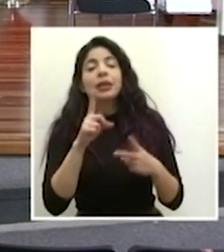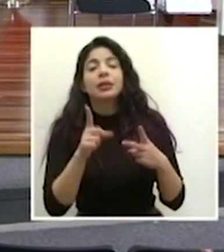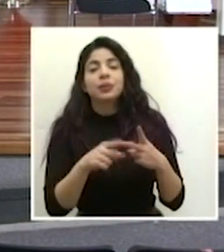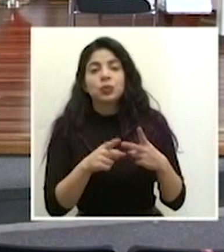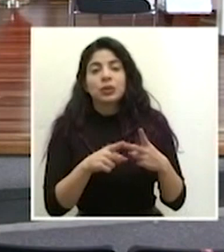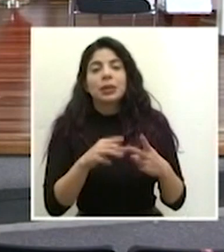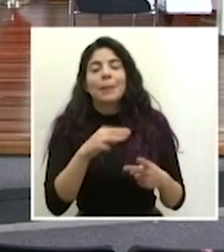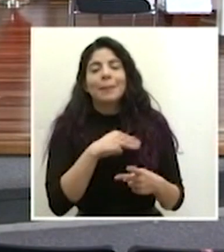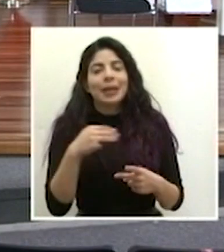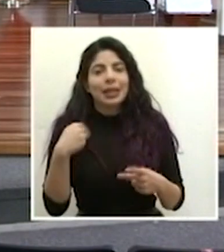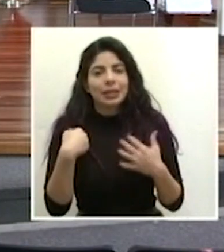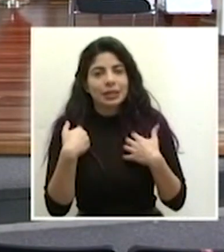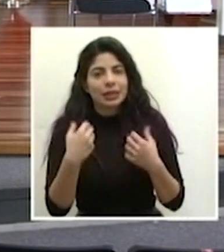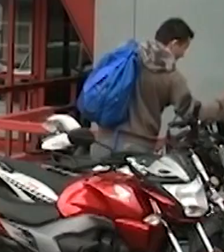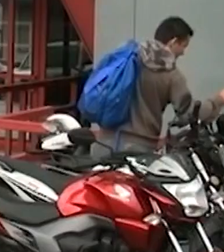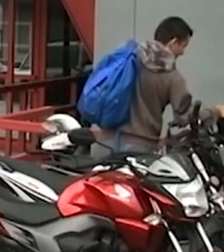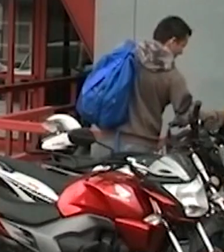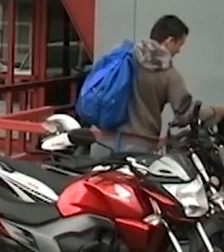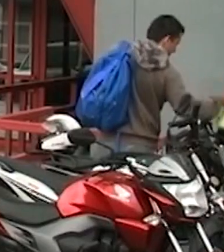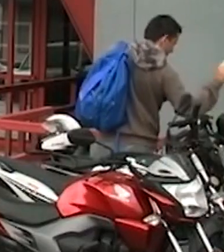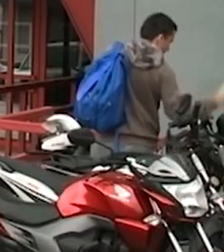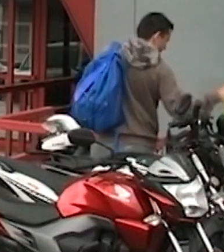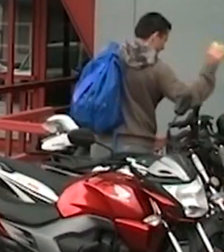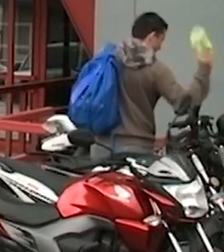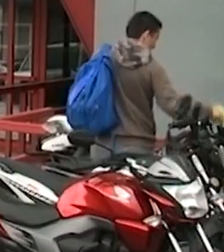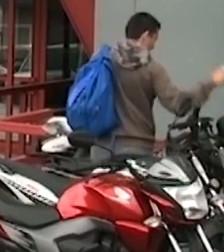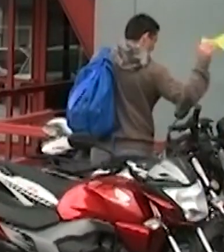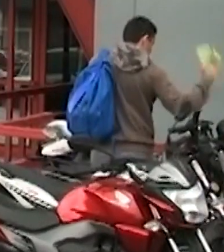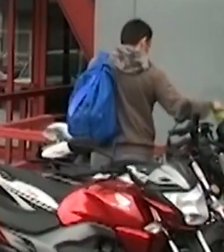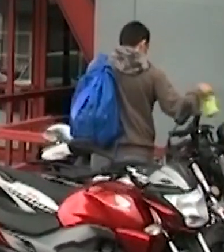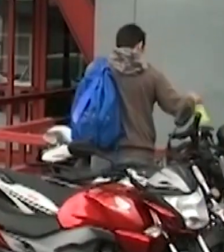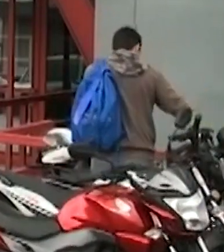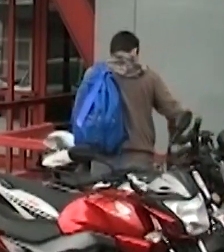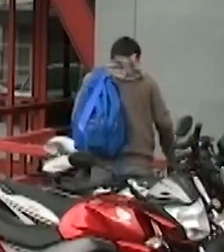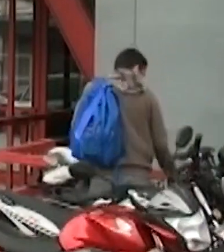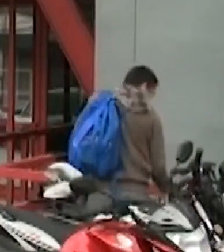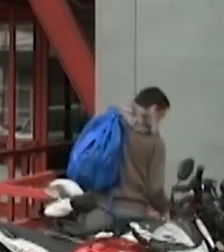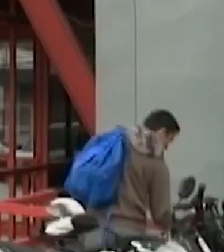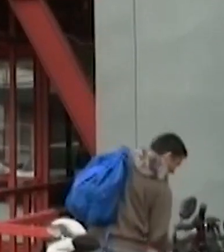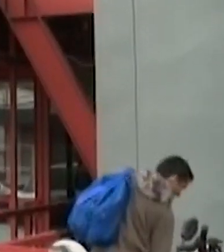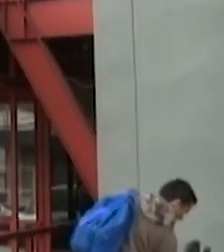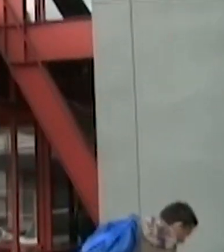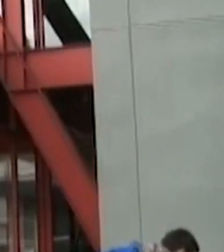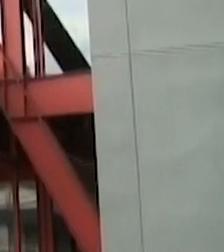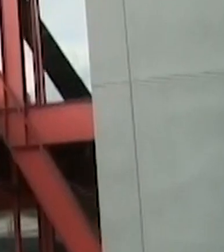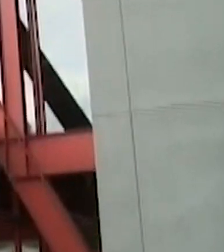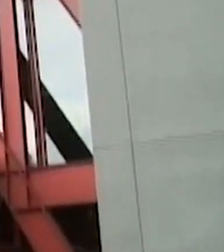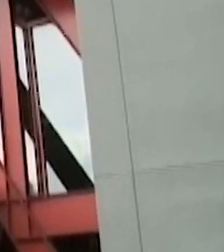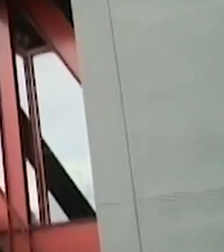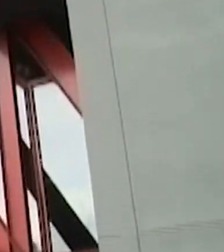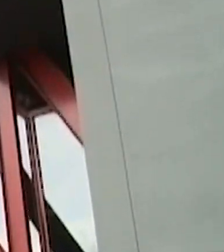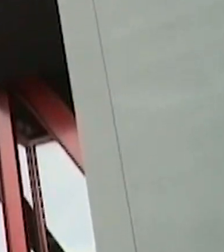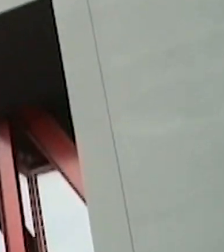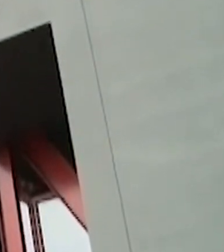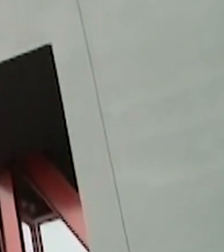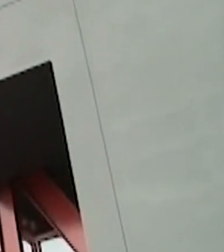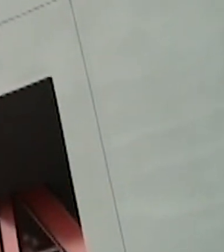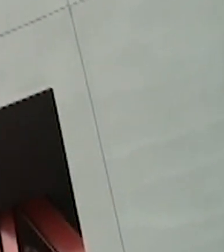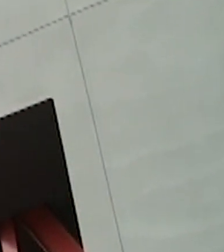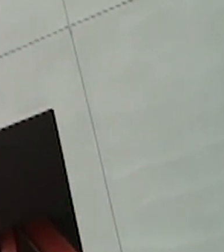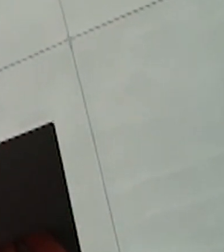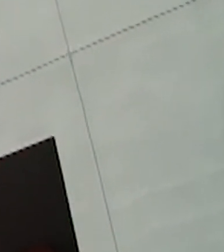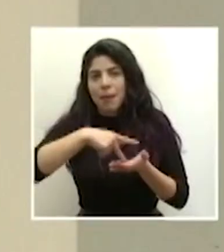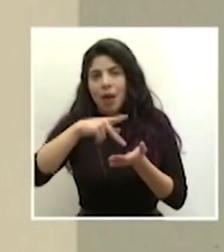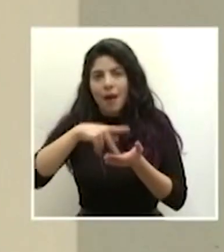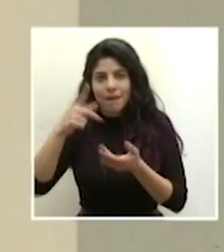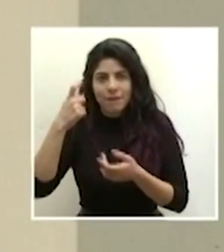les depositaron el bono Proteger a unas 190 mil personas y esta semana se sumaron unas 100 mil